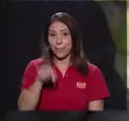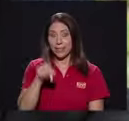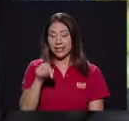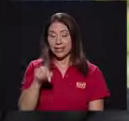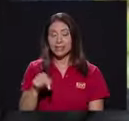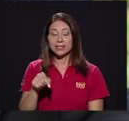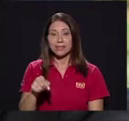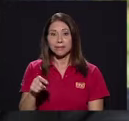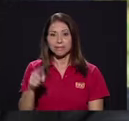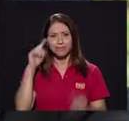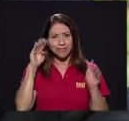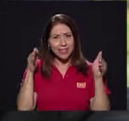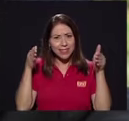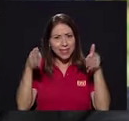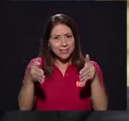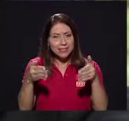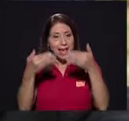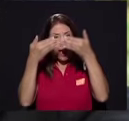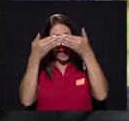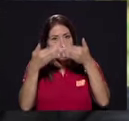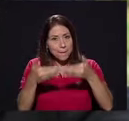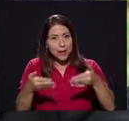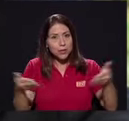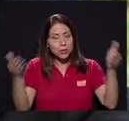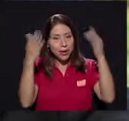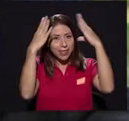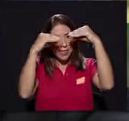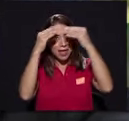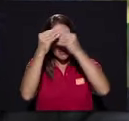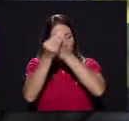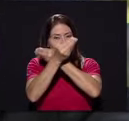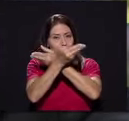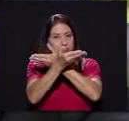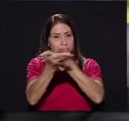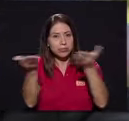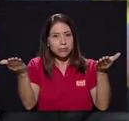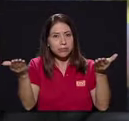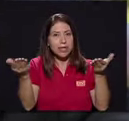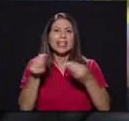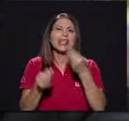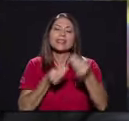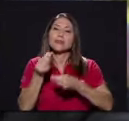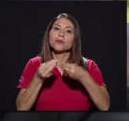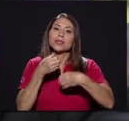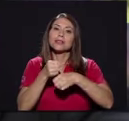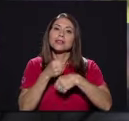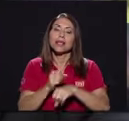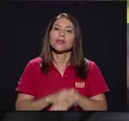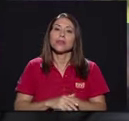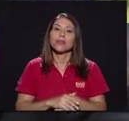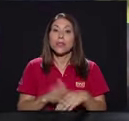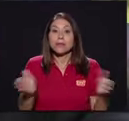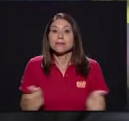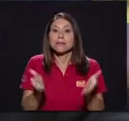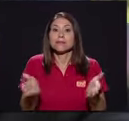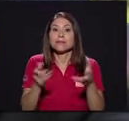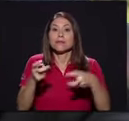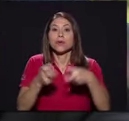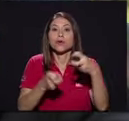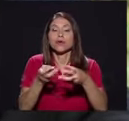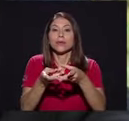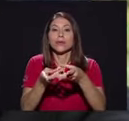Y en esta tendencia de apertura de datos, de lo que estamos haciendo es propiciando que se solucionen los